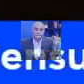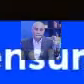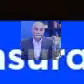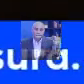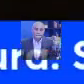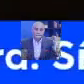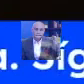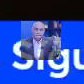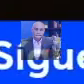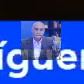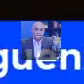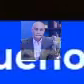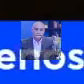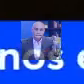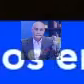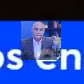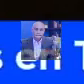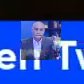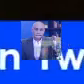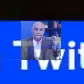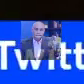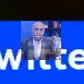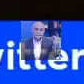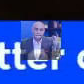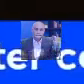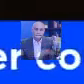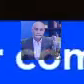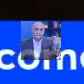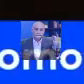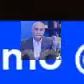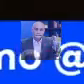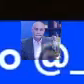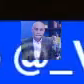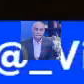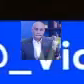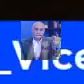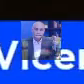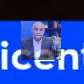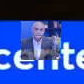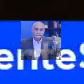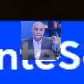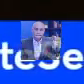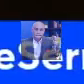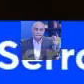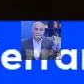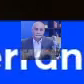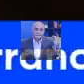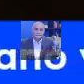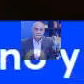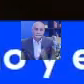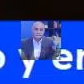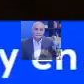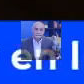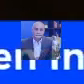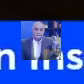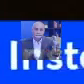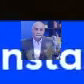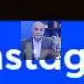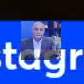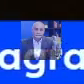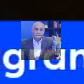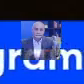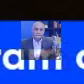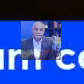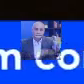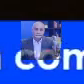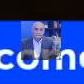monrealistas, porque los cabrones sí ya están del otro lado del juego, pero todas las compañeras, todos los compañeros son válidos, somos